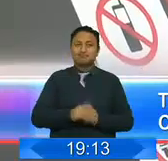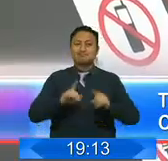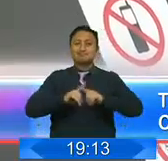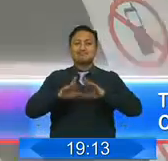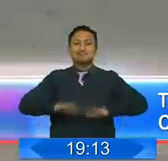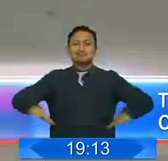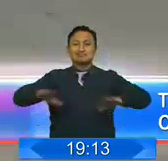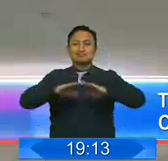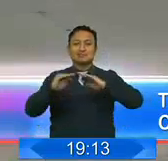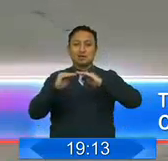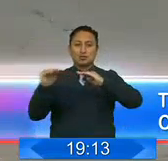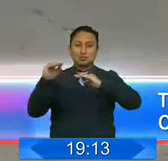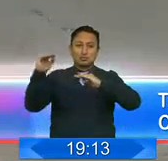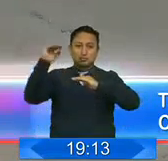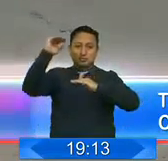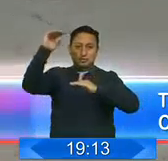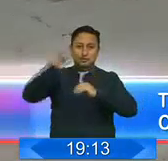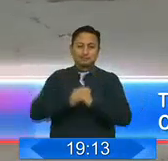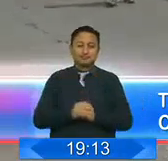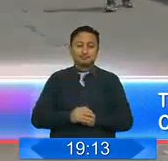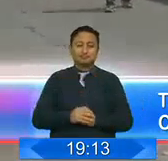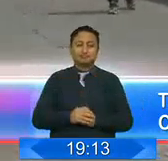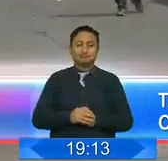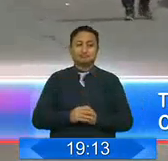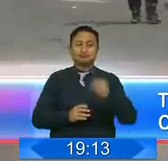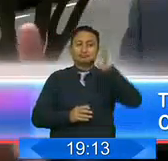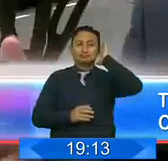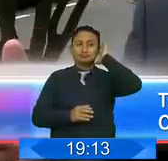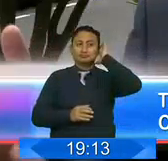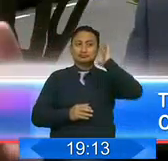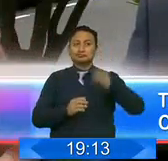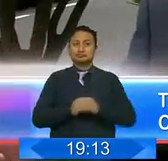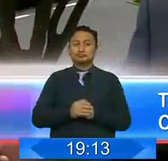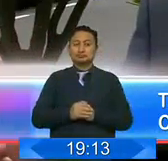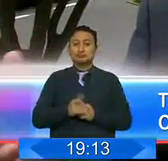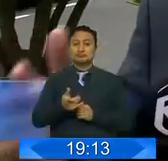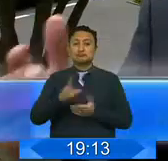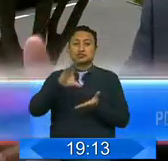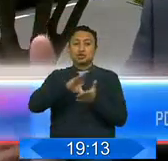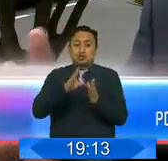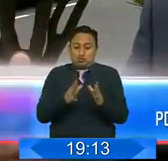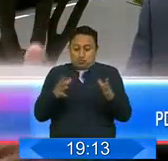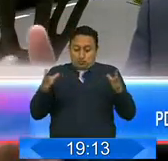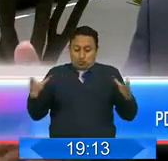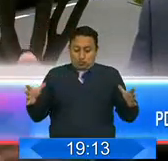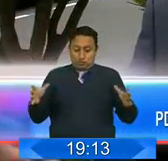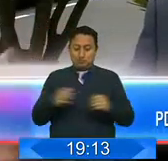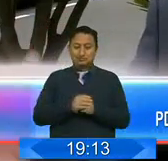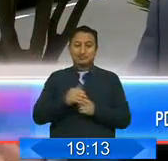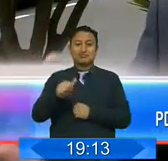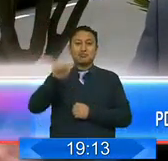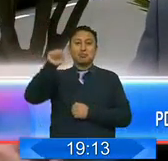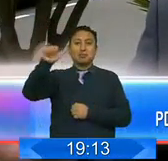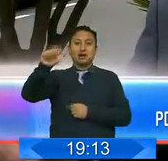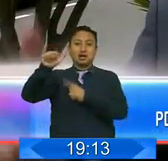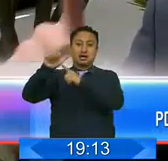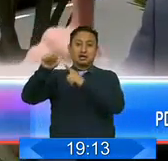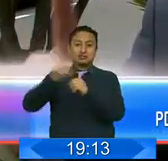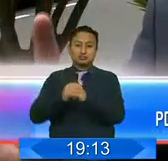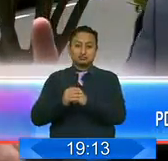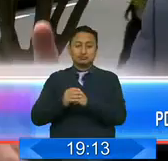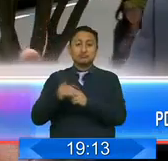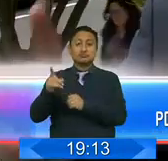diferentes categorías definidas por el Consejo Nacional de Competencias. Las ciudades grandes en la categoría A, que tiene un cupo